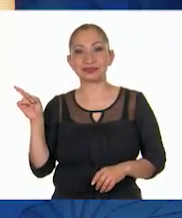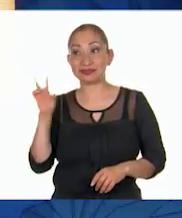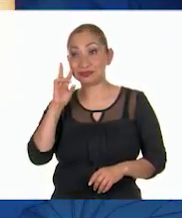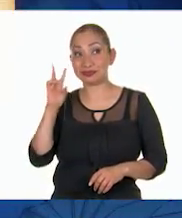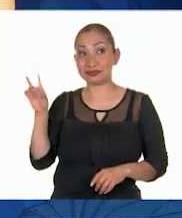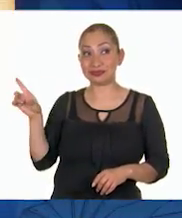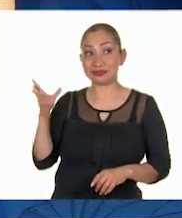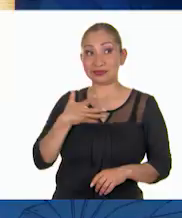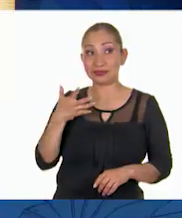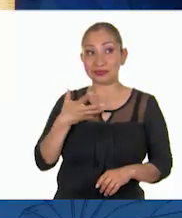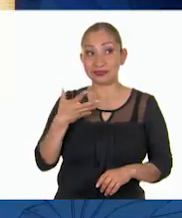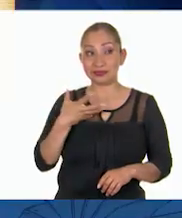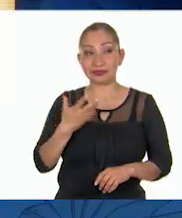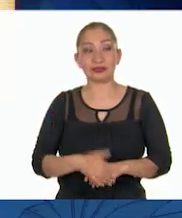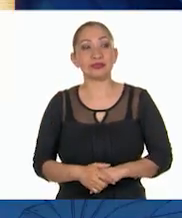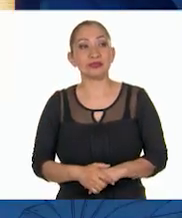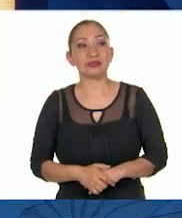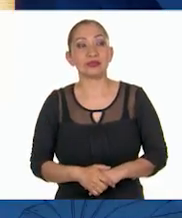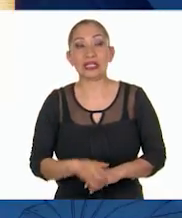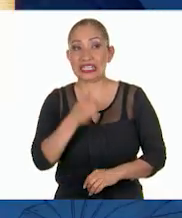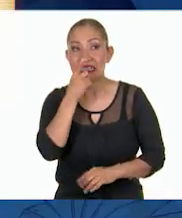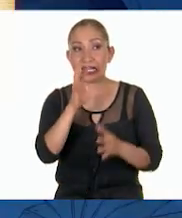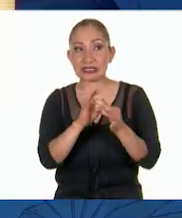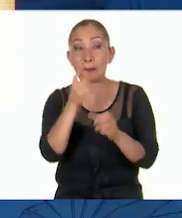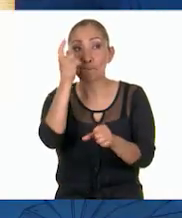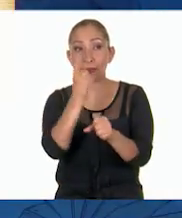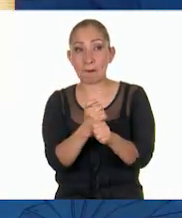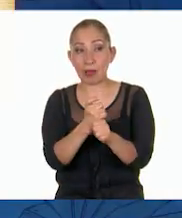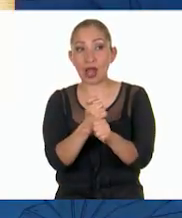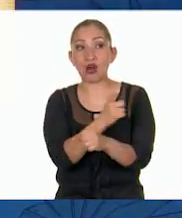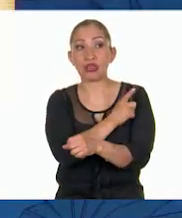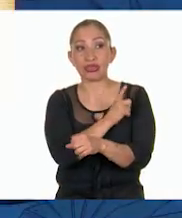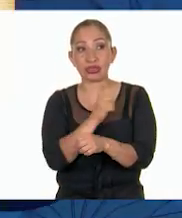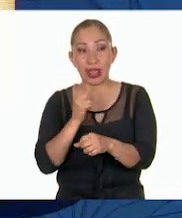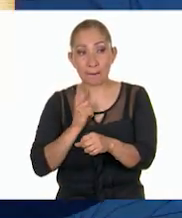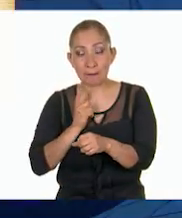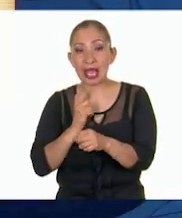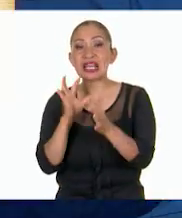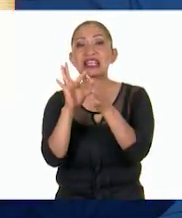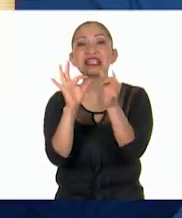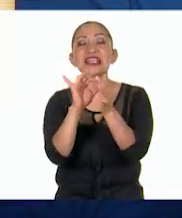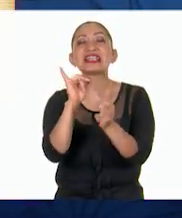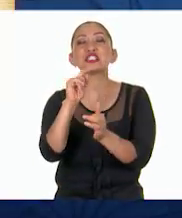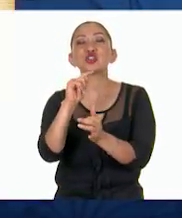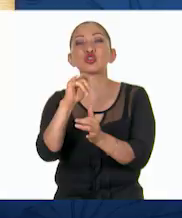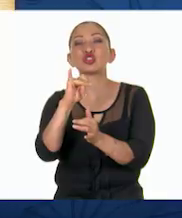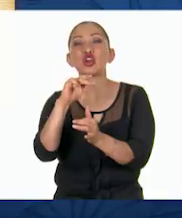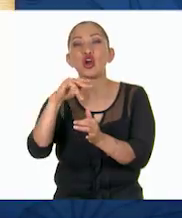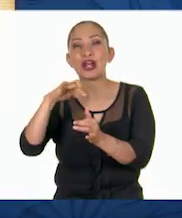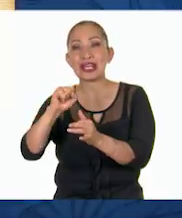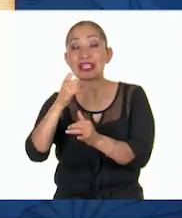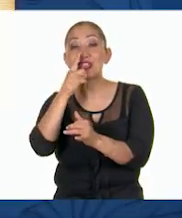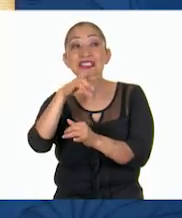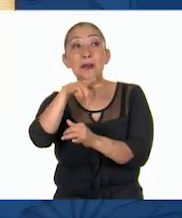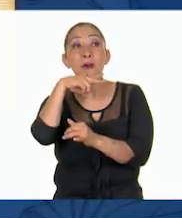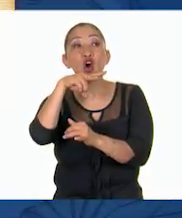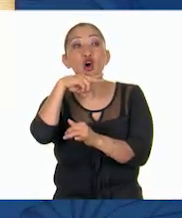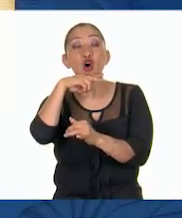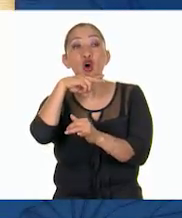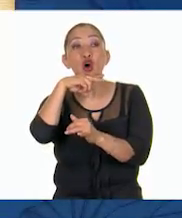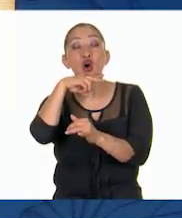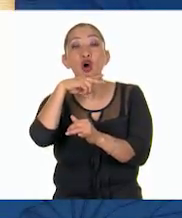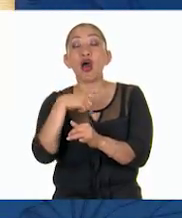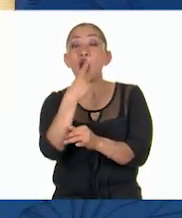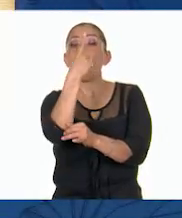los tenemos en pantalla. Y nos dice, primero tenemos de instrucciones. Y si se fijan, el verbo dice contar